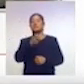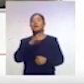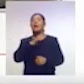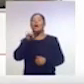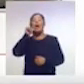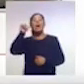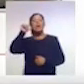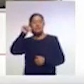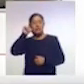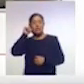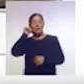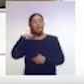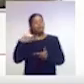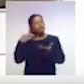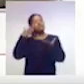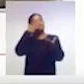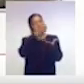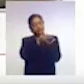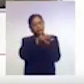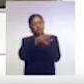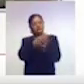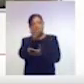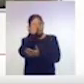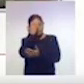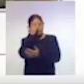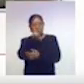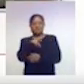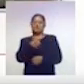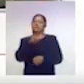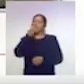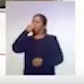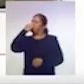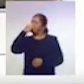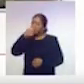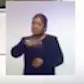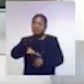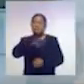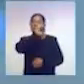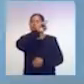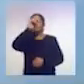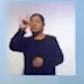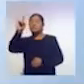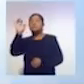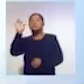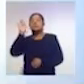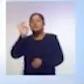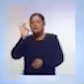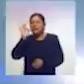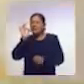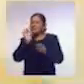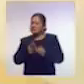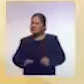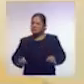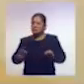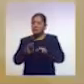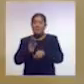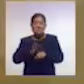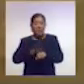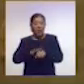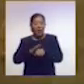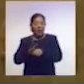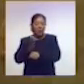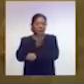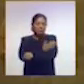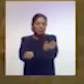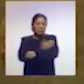de conocerla. Es una extraordinaria exposición, quizás de las más importantes que se ha traído en los últimos años. Cuenta con